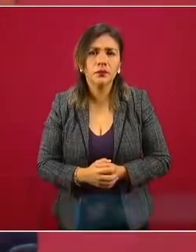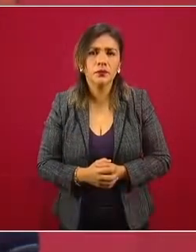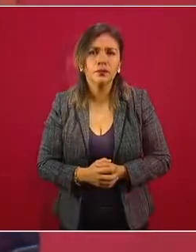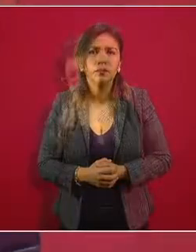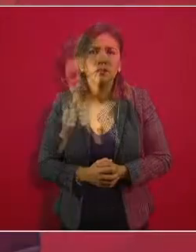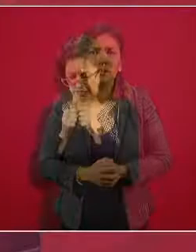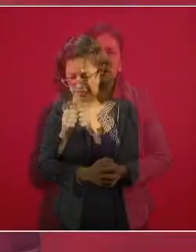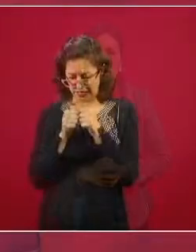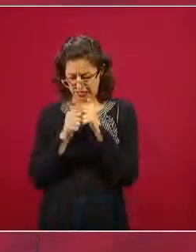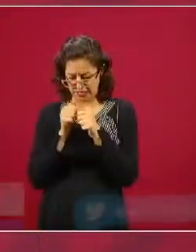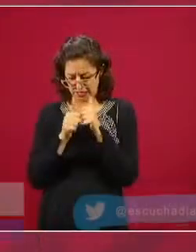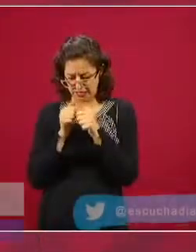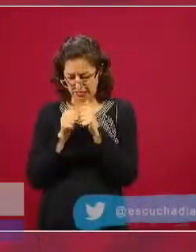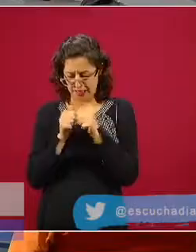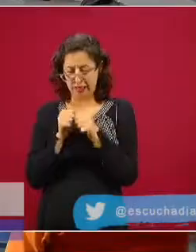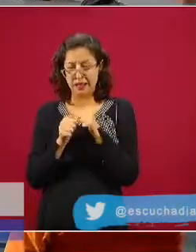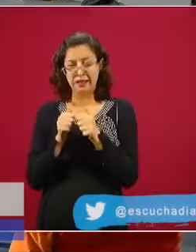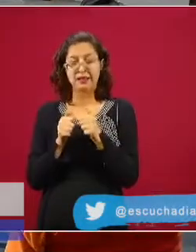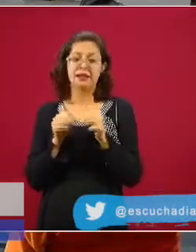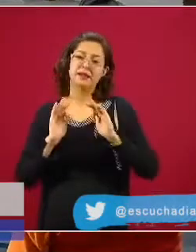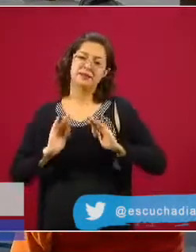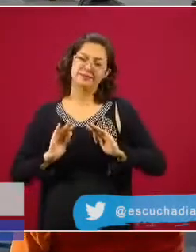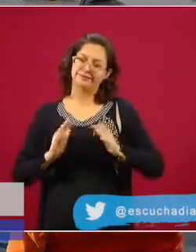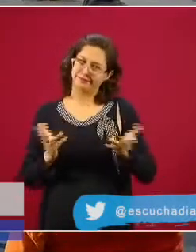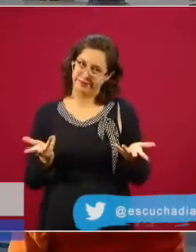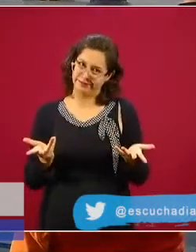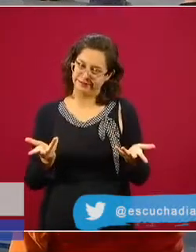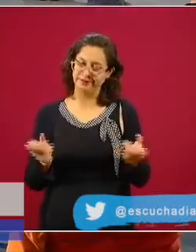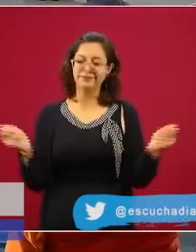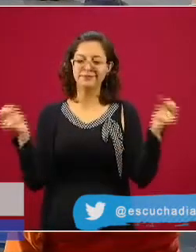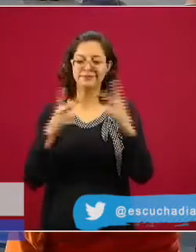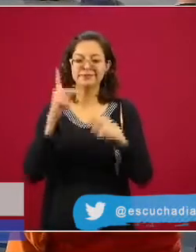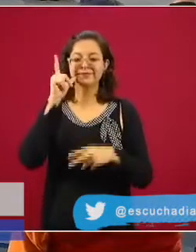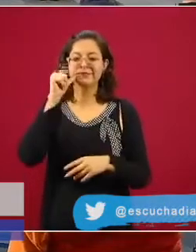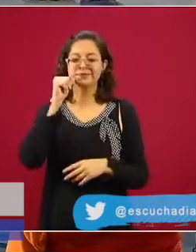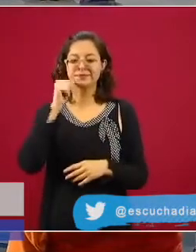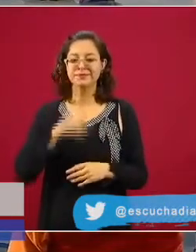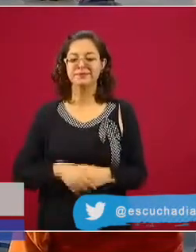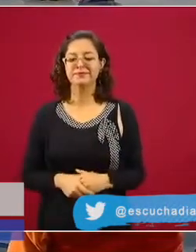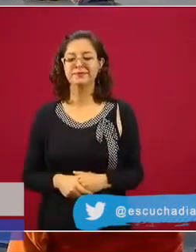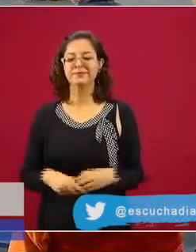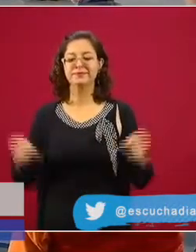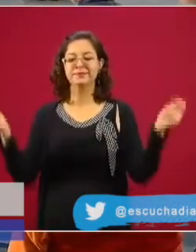reapertura. Bueno, nos vemos mañana.